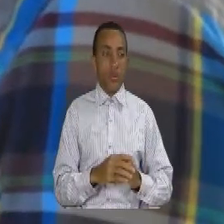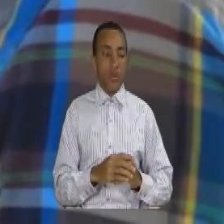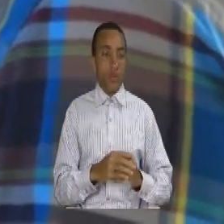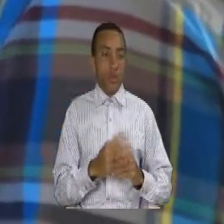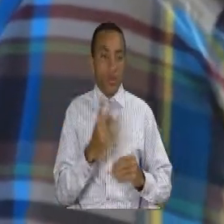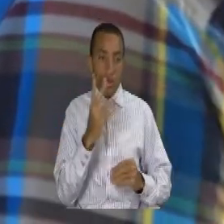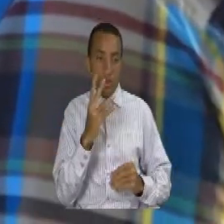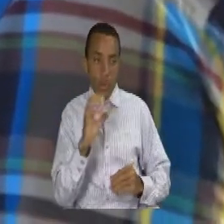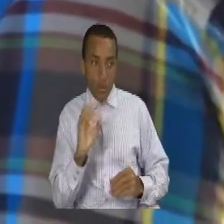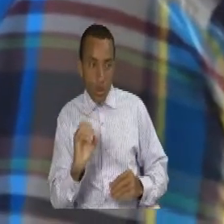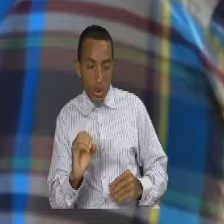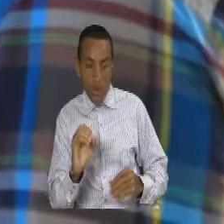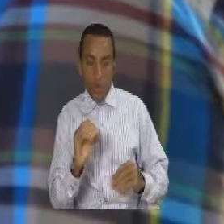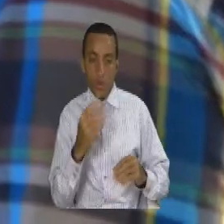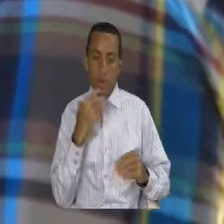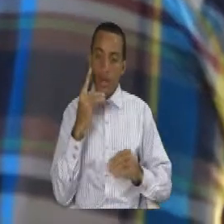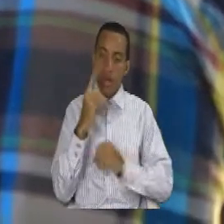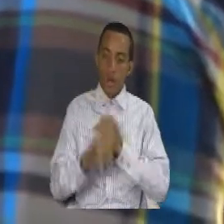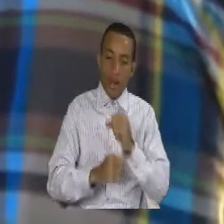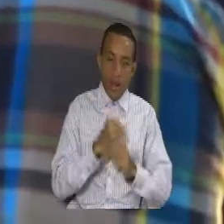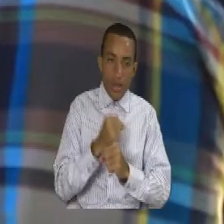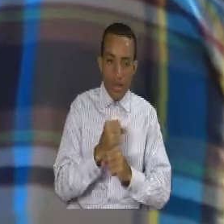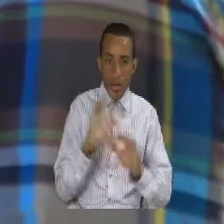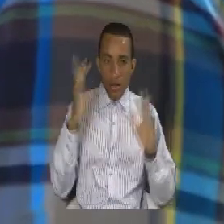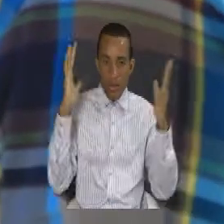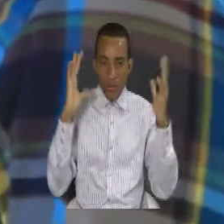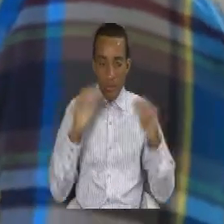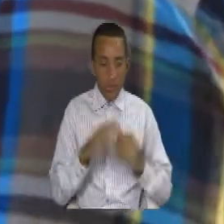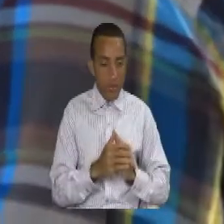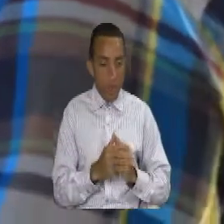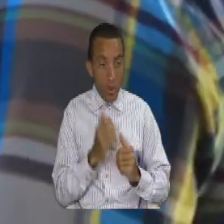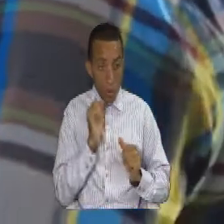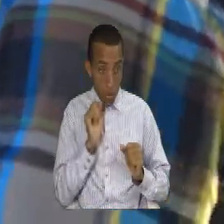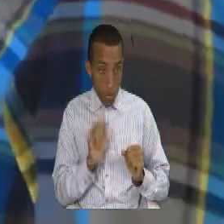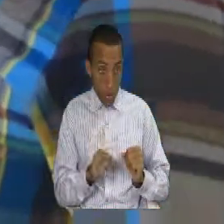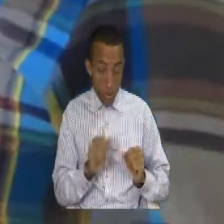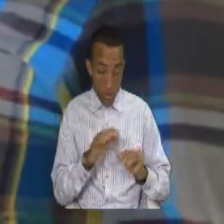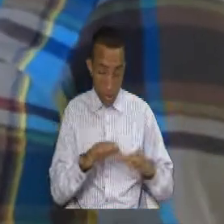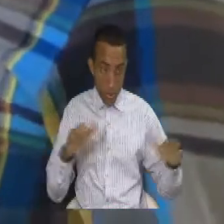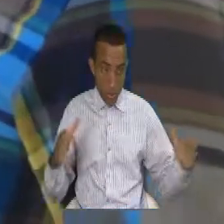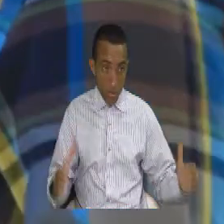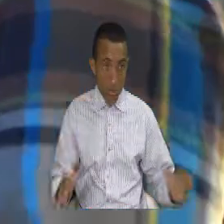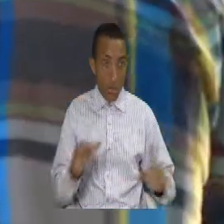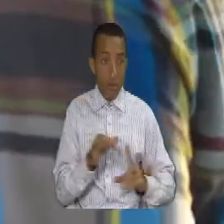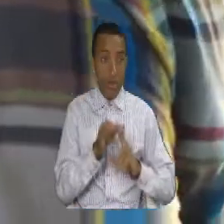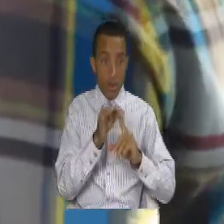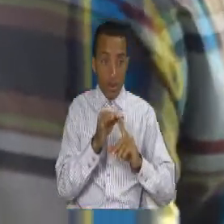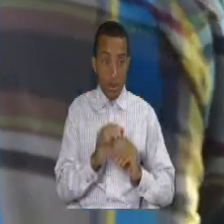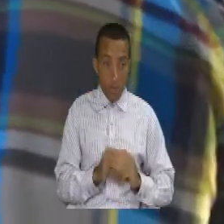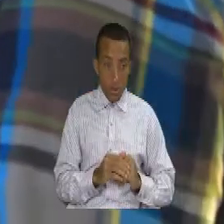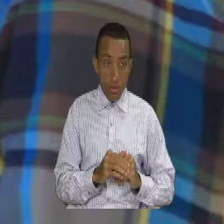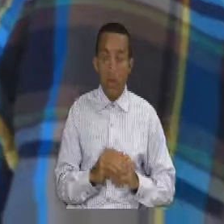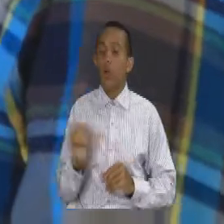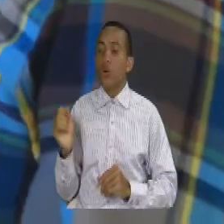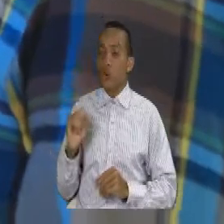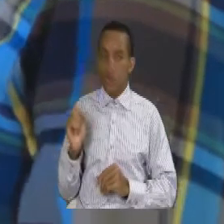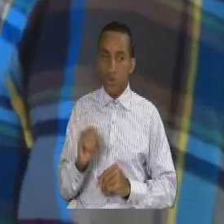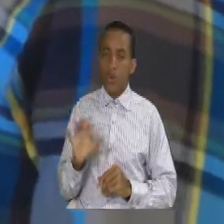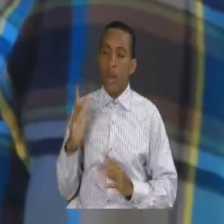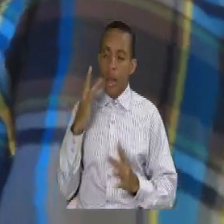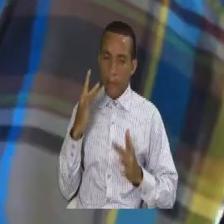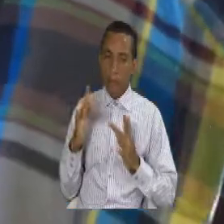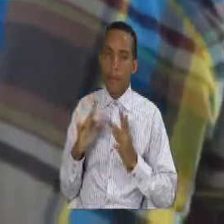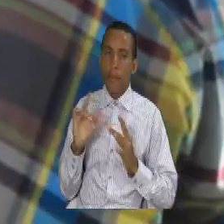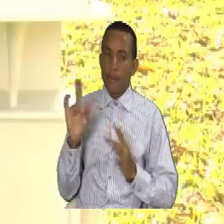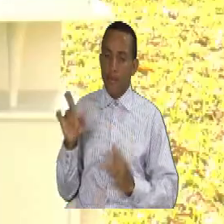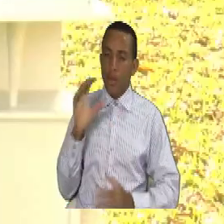está cumpliendo años, pero somos muy poquitas personas, ¿esta sería una mesa especial para él? Exactamente, esa es la mesa indicada para él y para hacer